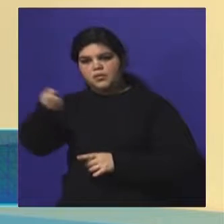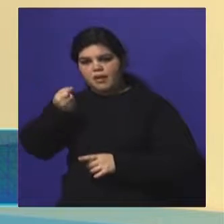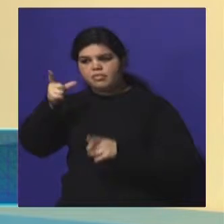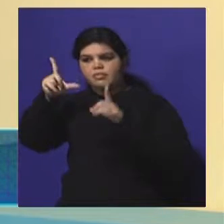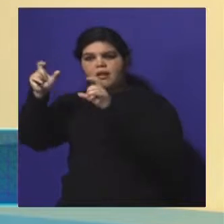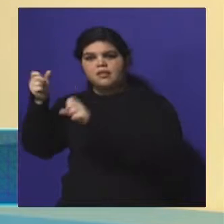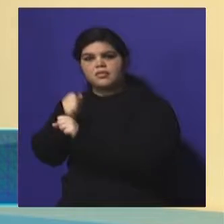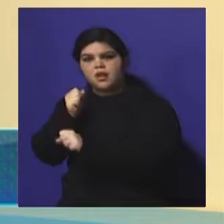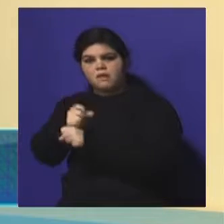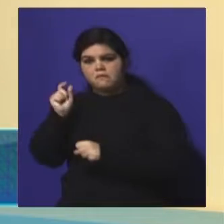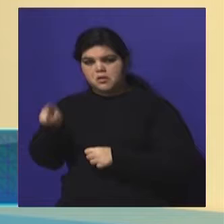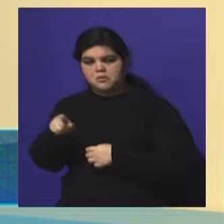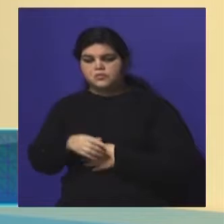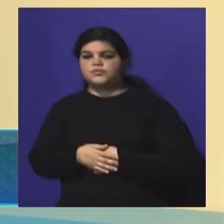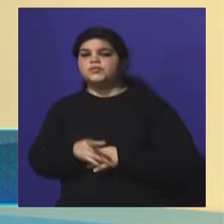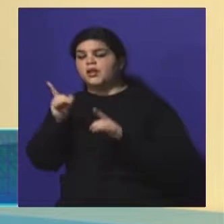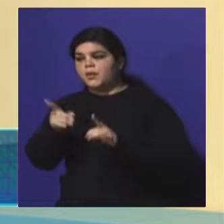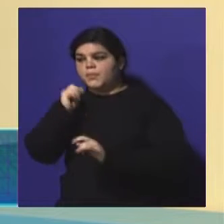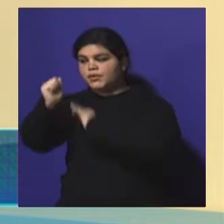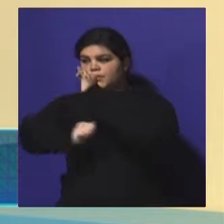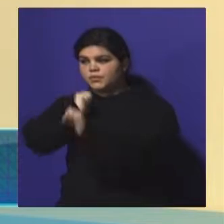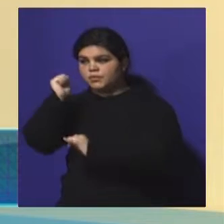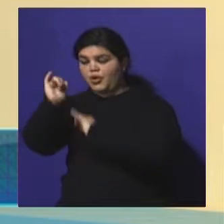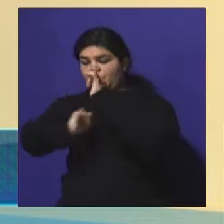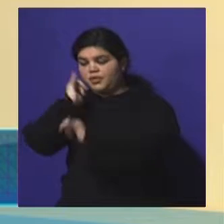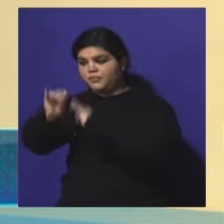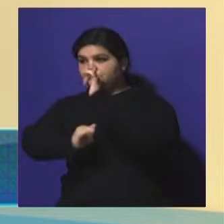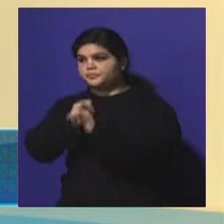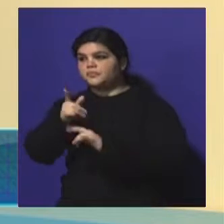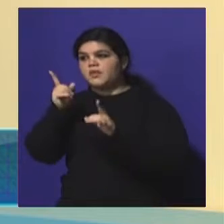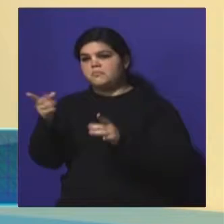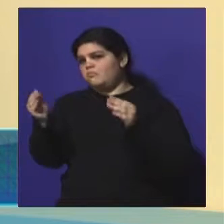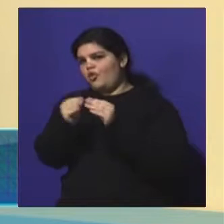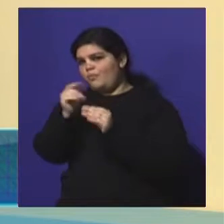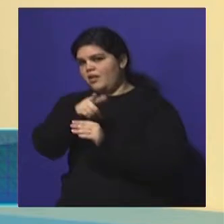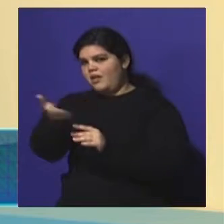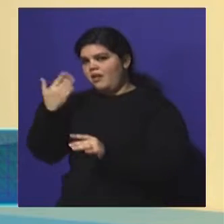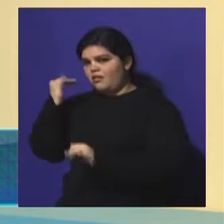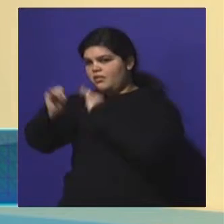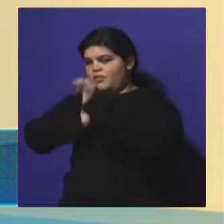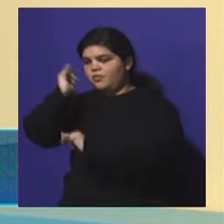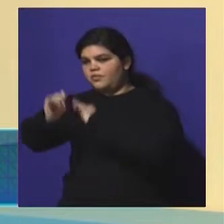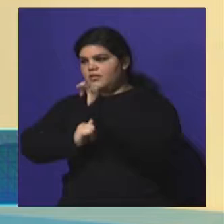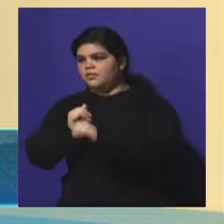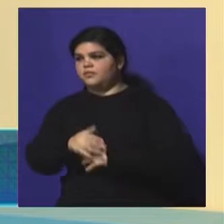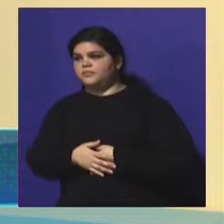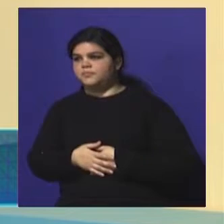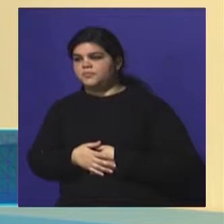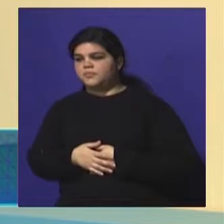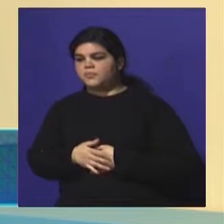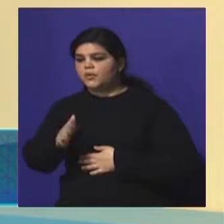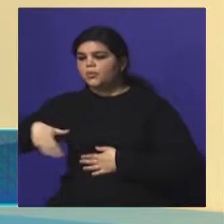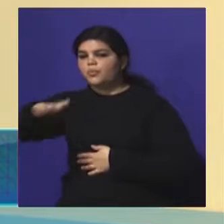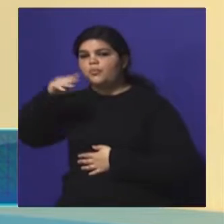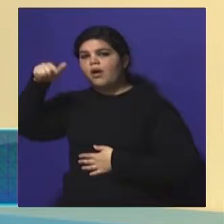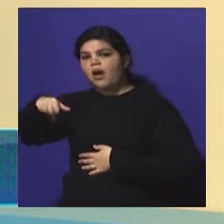contar también que, a propósito, y darle un contexto más a lo que ha contado Noelia, que es un poco la observación en el lugar. Recordemos